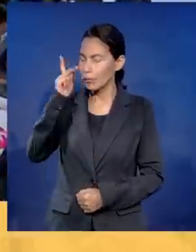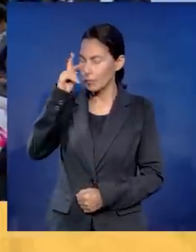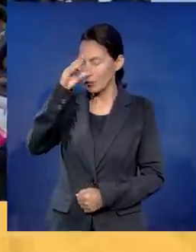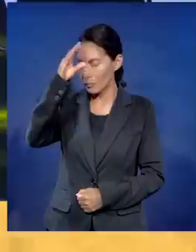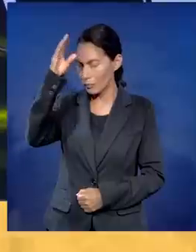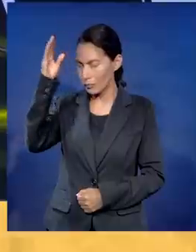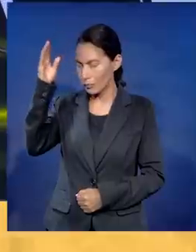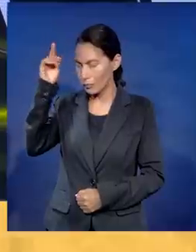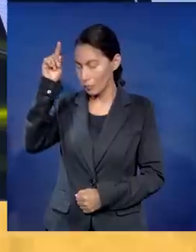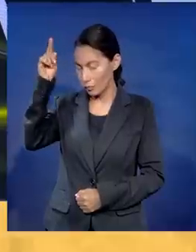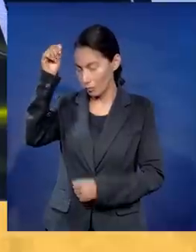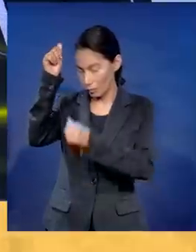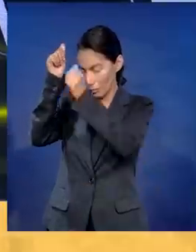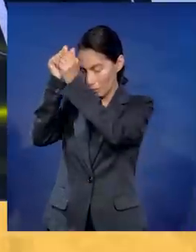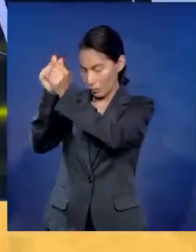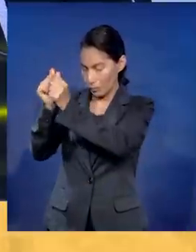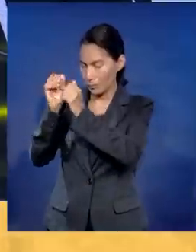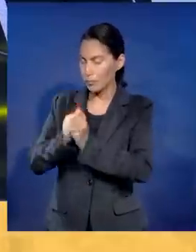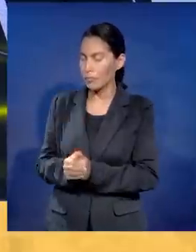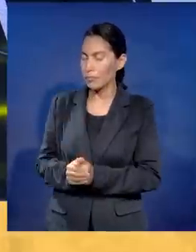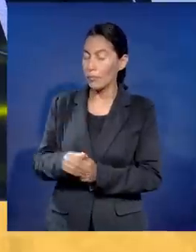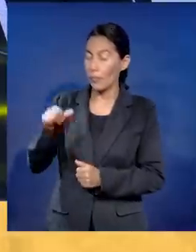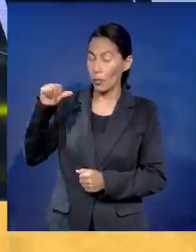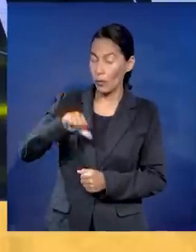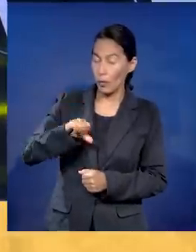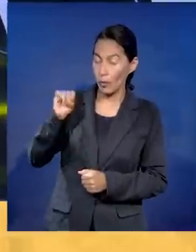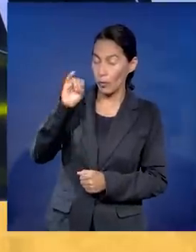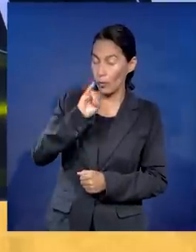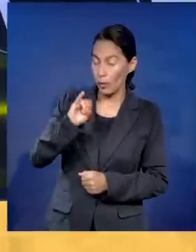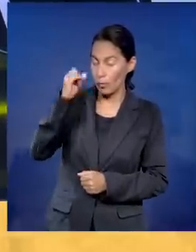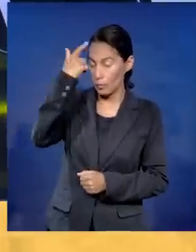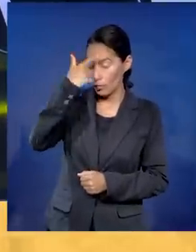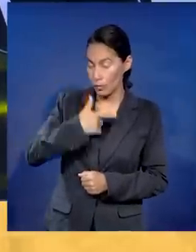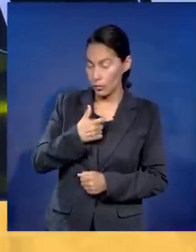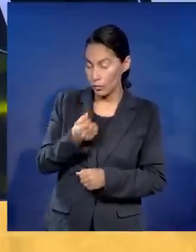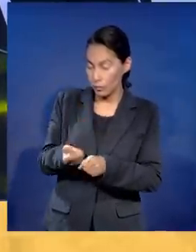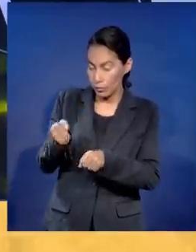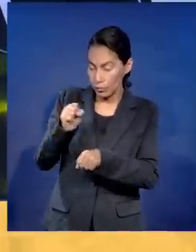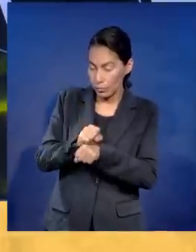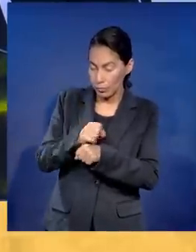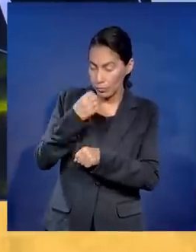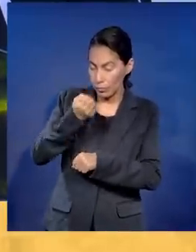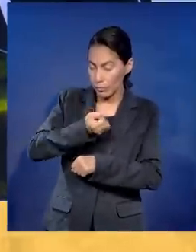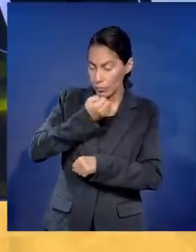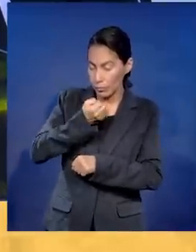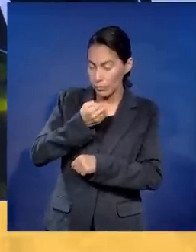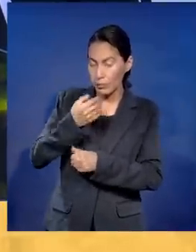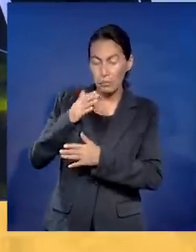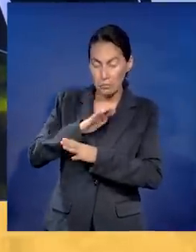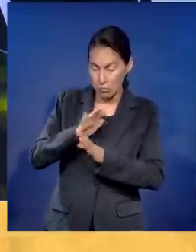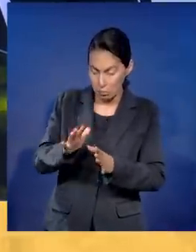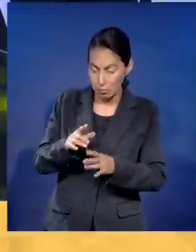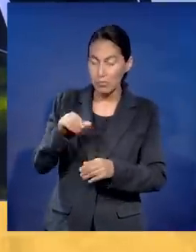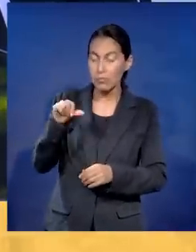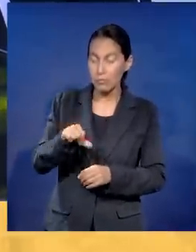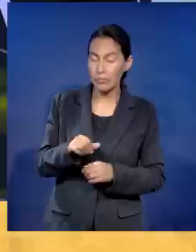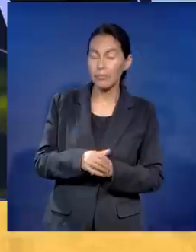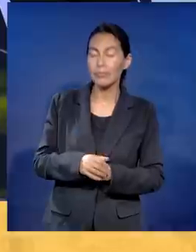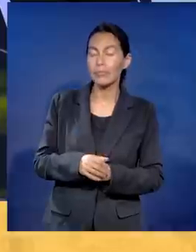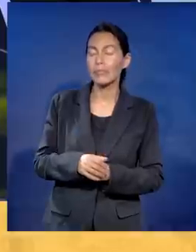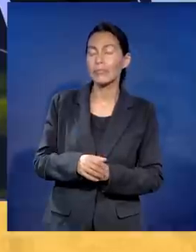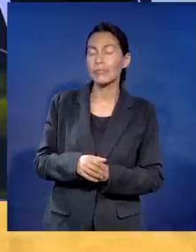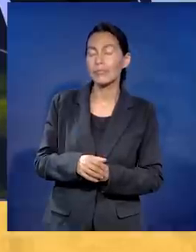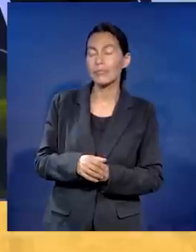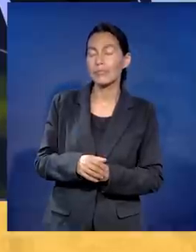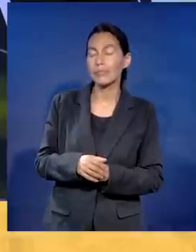padre celestial Hemos llegado al día jueves de noche de esta semana oración Gracias porque nos has permitido